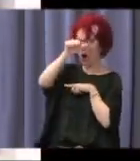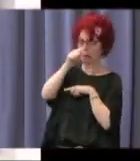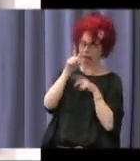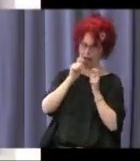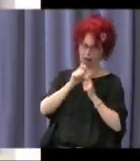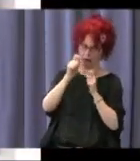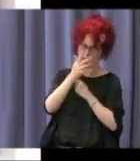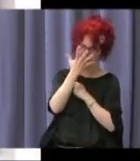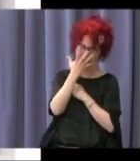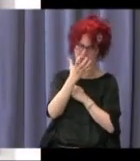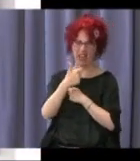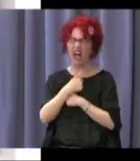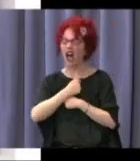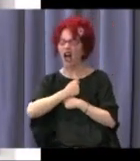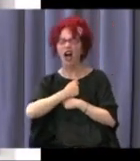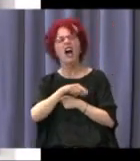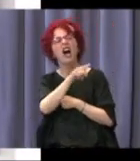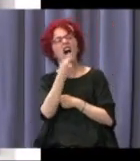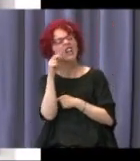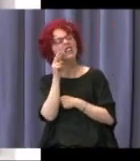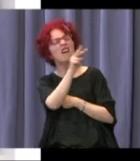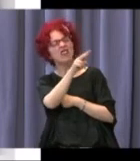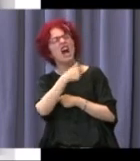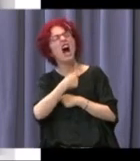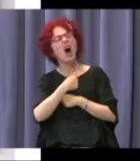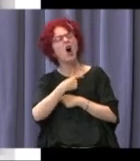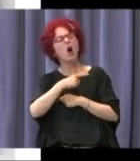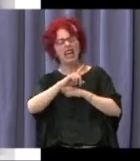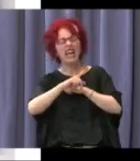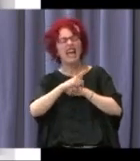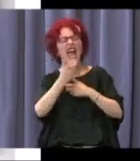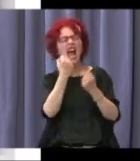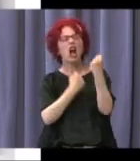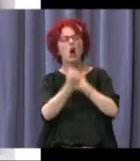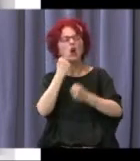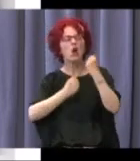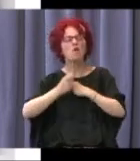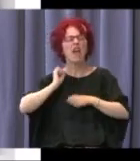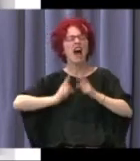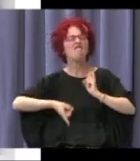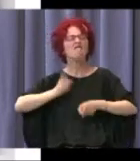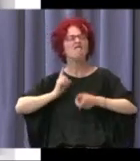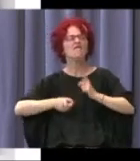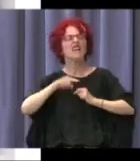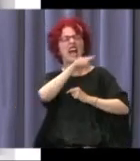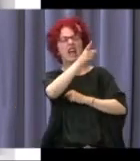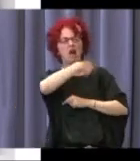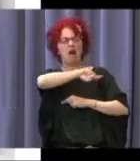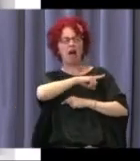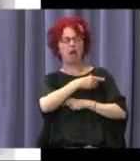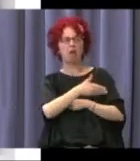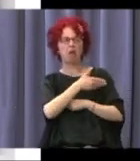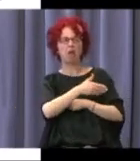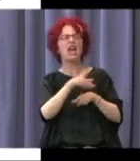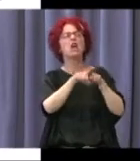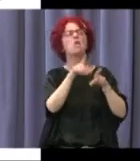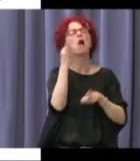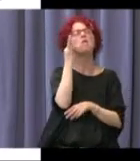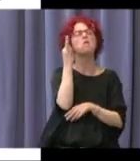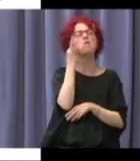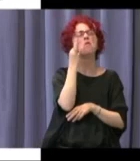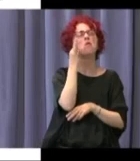estereotipo. Entonces, ¿qué dicen? ¿Te has fijado que los directores financieros están cada día más nenazas? Nenazas,